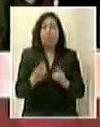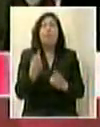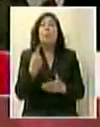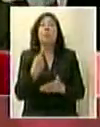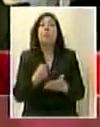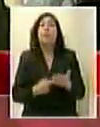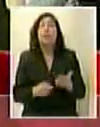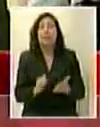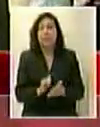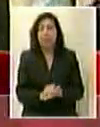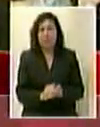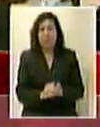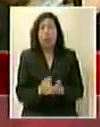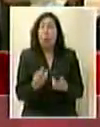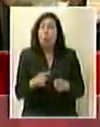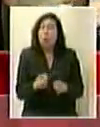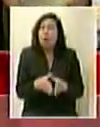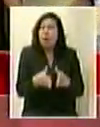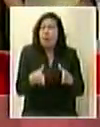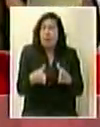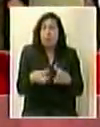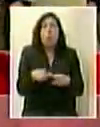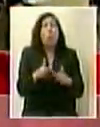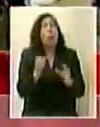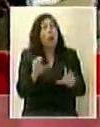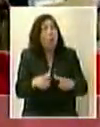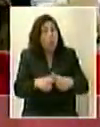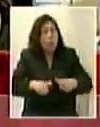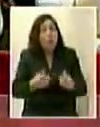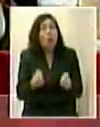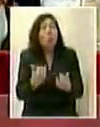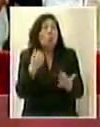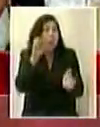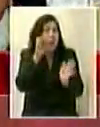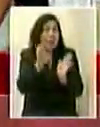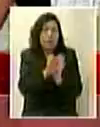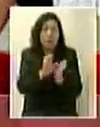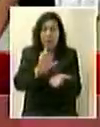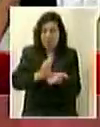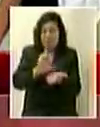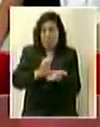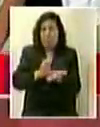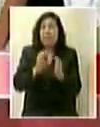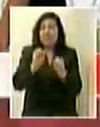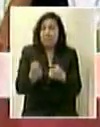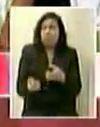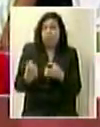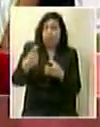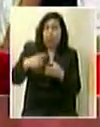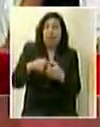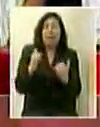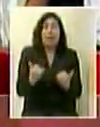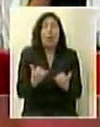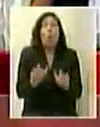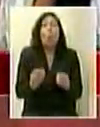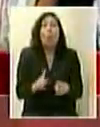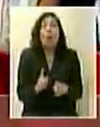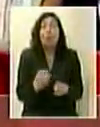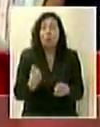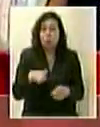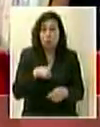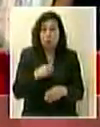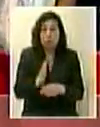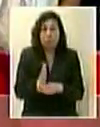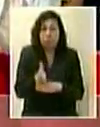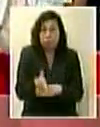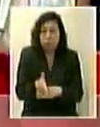porque lo que ocurre con las grandes ciudades como Lima, donde sí somos incluidos, cuando vamos a